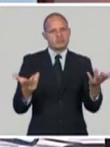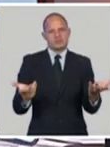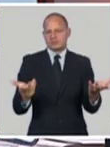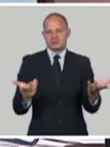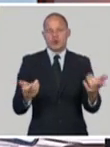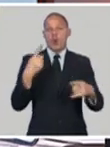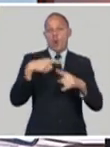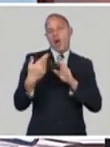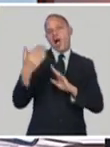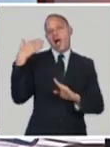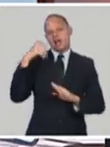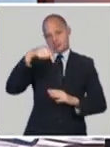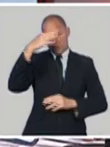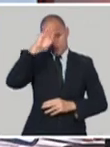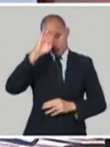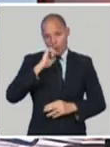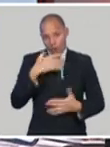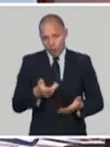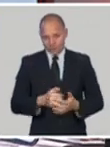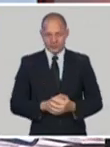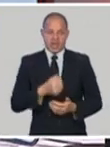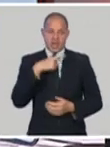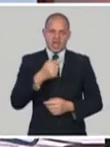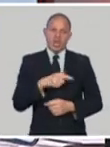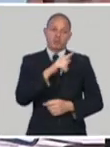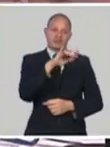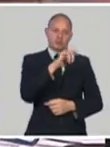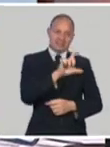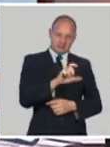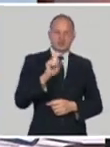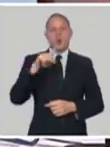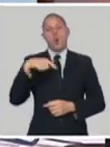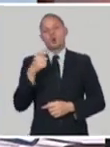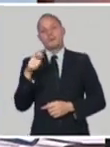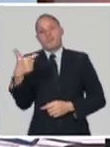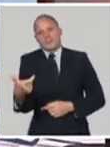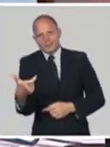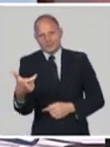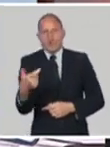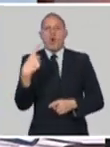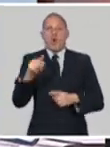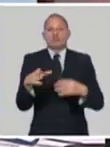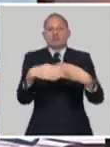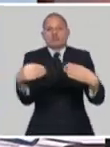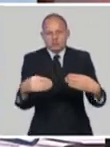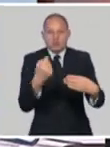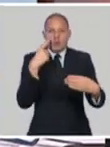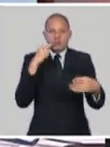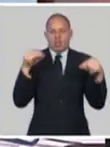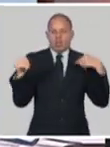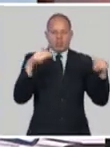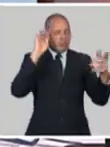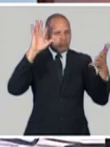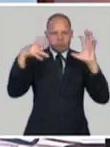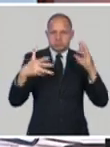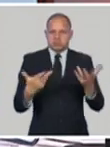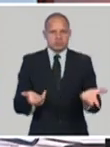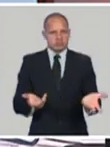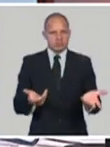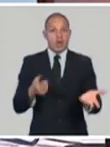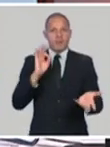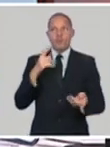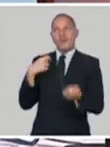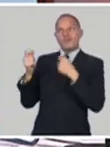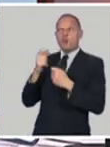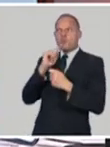dos tipos de cambio, 1 por 1 y 1 por 24. Hay otros fenómenos también que están ahora, pero que lo que te